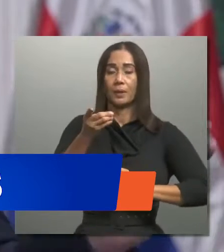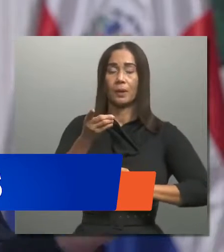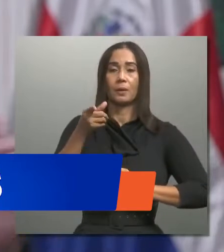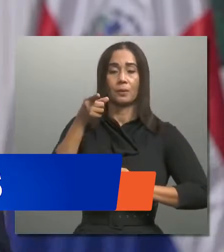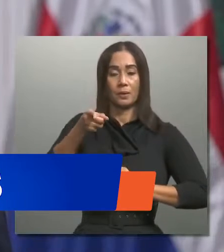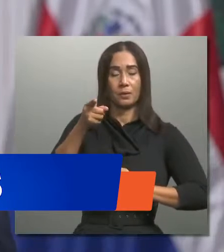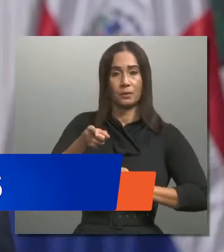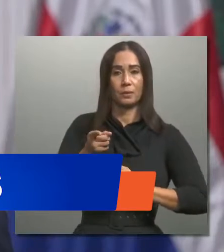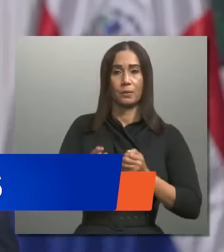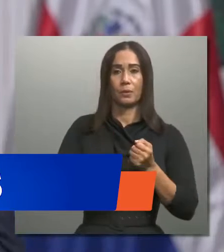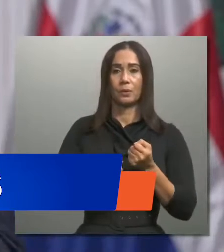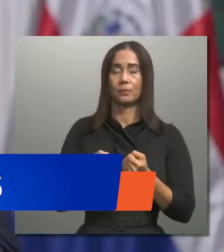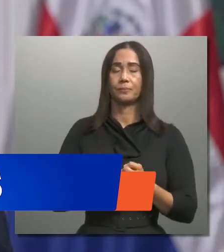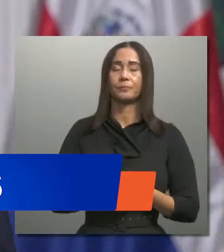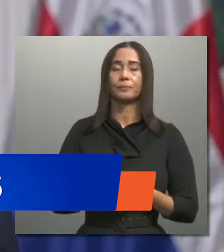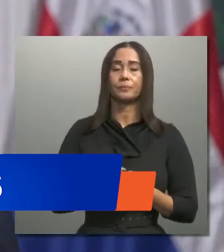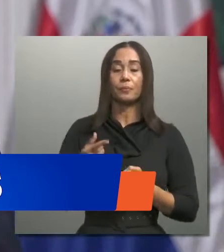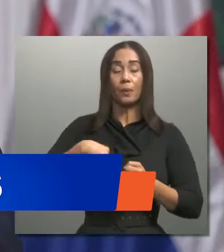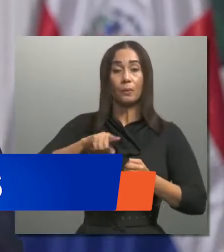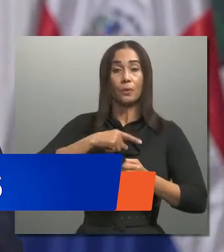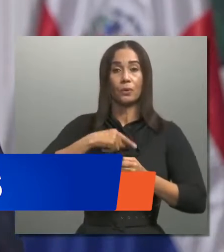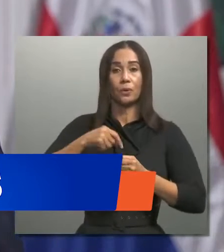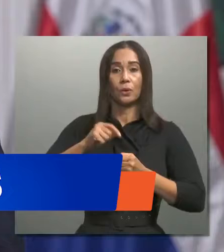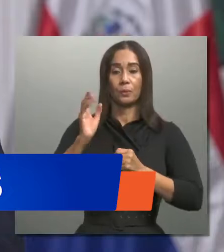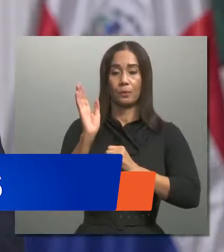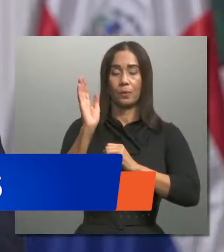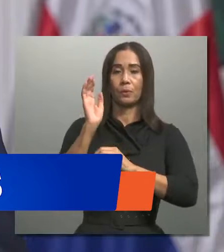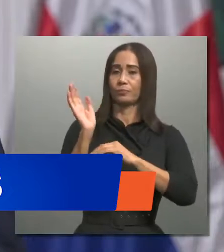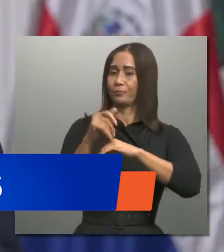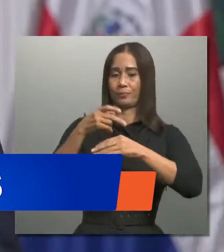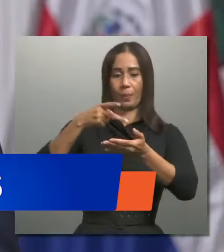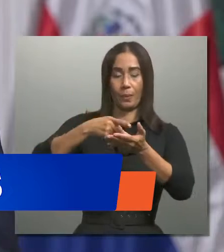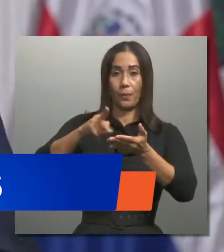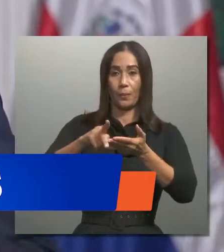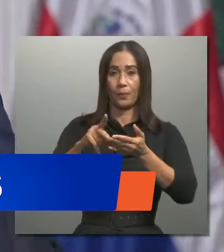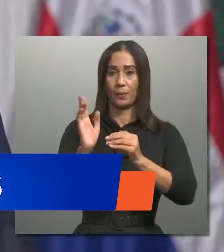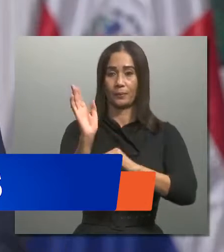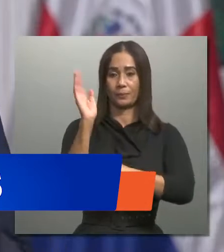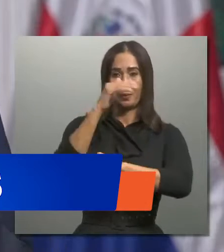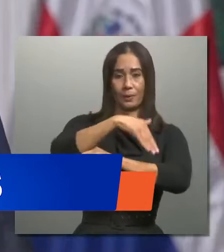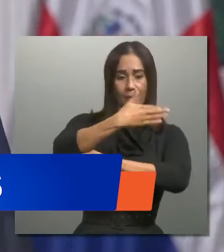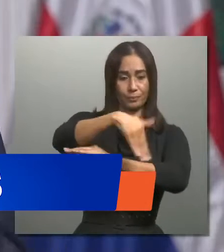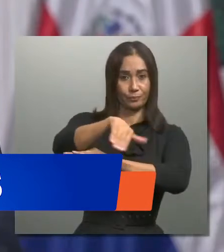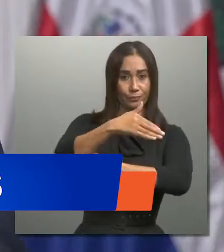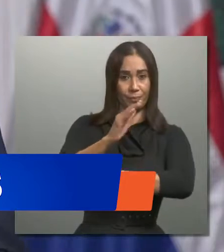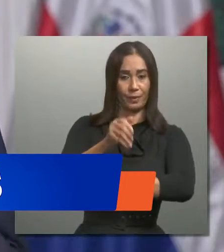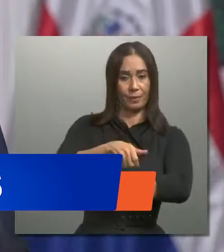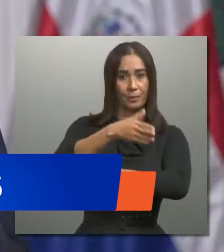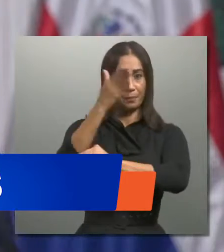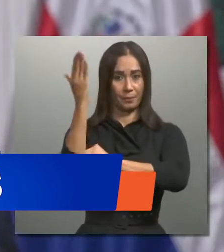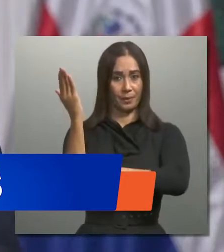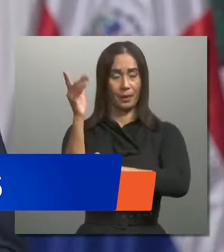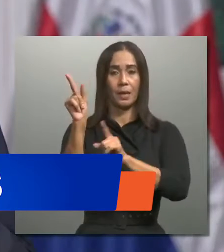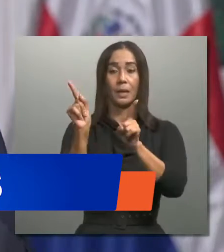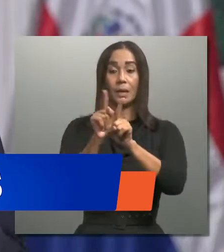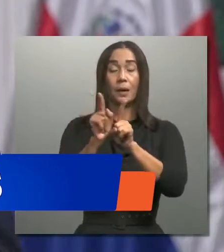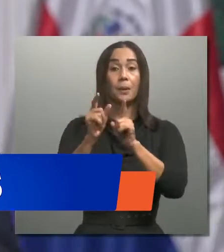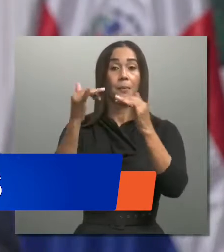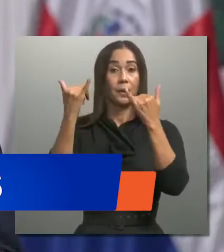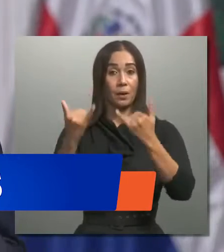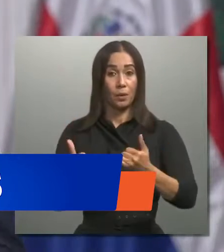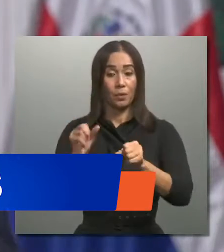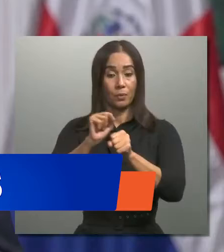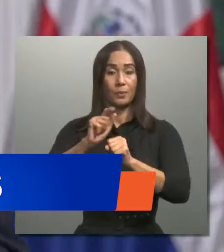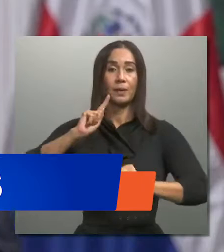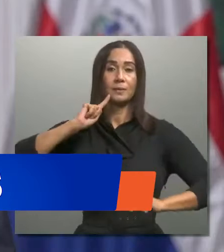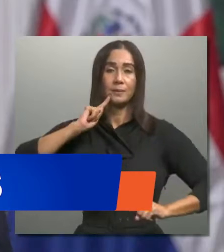han roto. Y como lo hicimos con el peaje sombra, en esta ocasión también estamos procediendo con rigor,